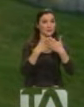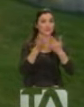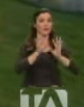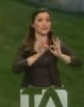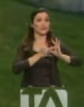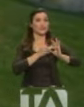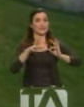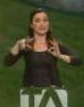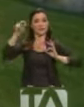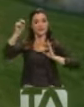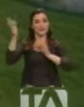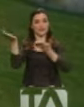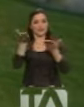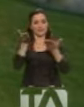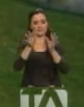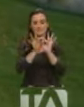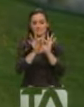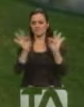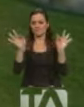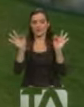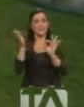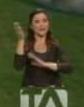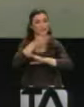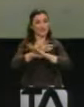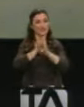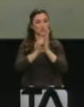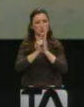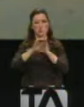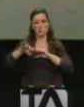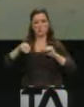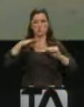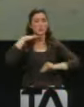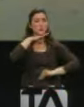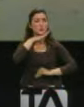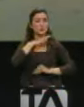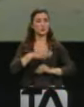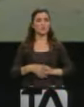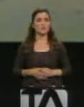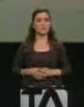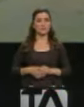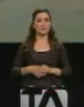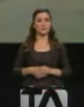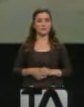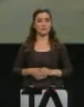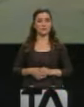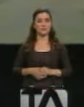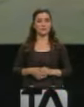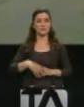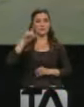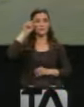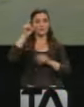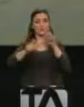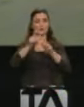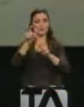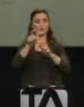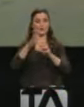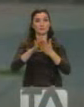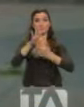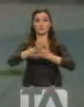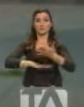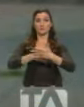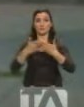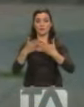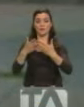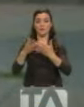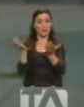al norte de la capital, tras la denuncia presentada en nuestro segmento de redes sociales. Se recuerda a los vecinos del lugar que el horario